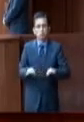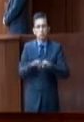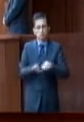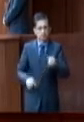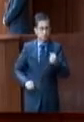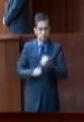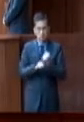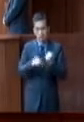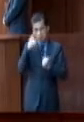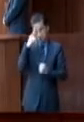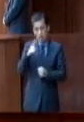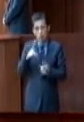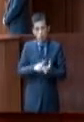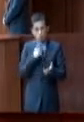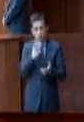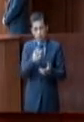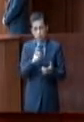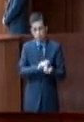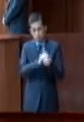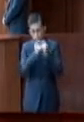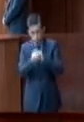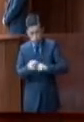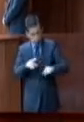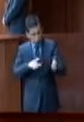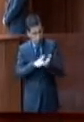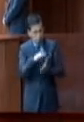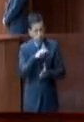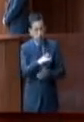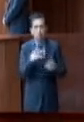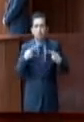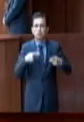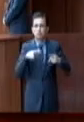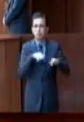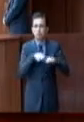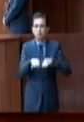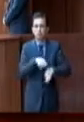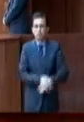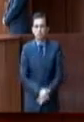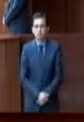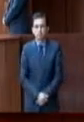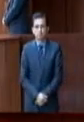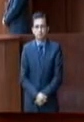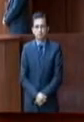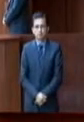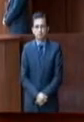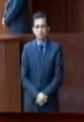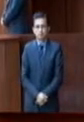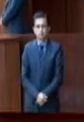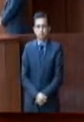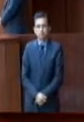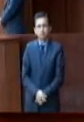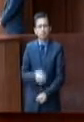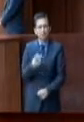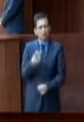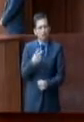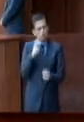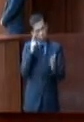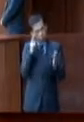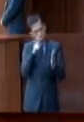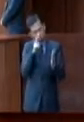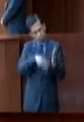reivindicaciones demandadas por los trabajadores entonces la temática es si si esto no es violatorio